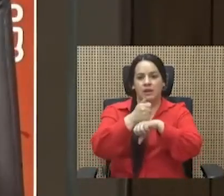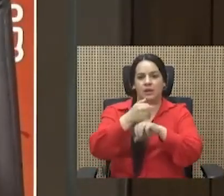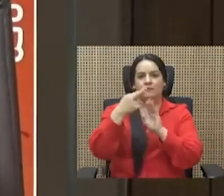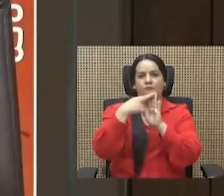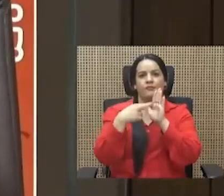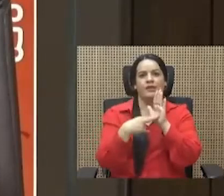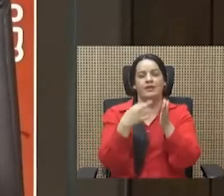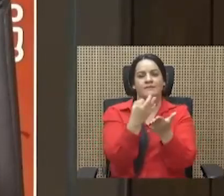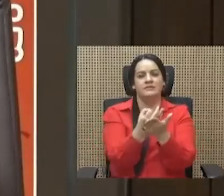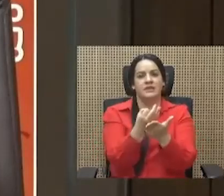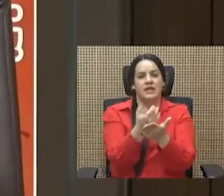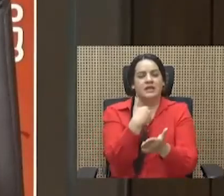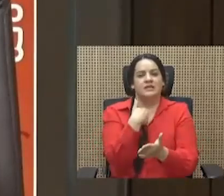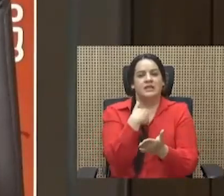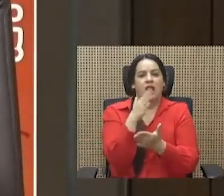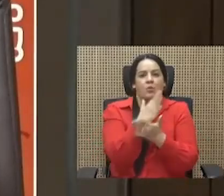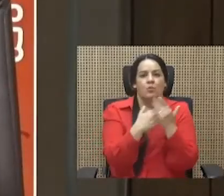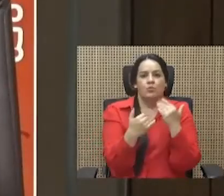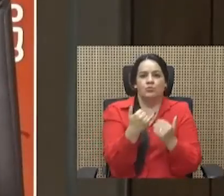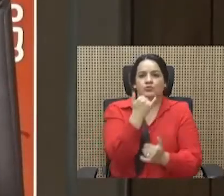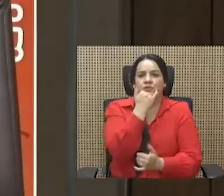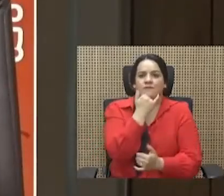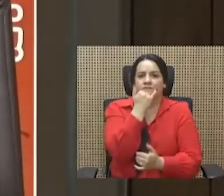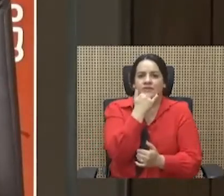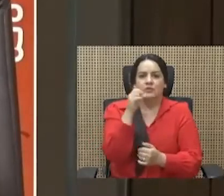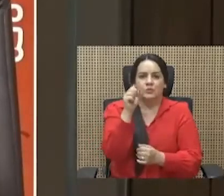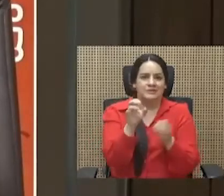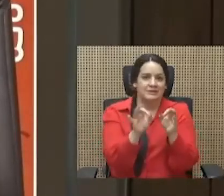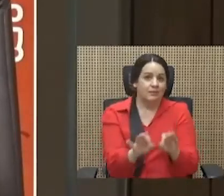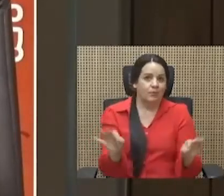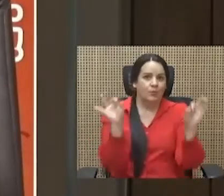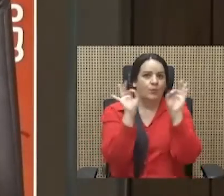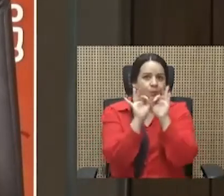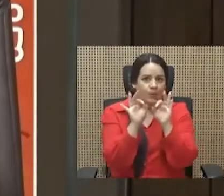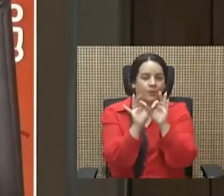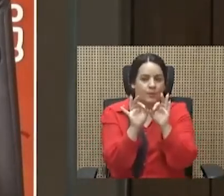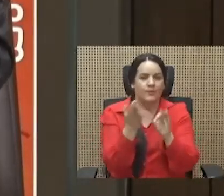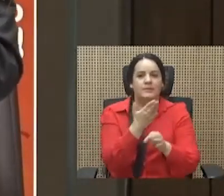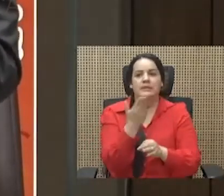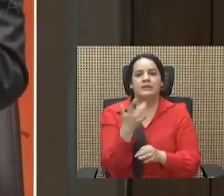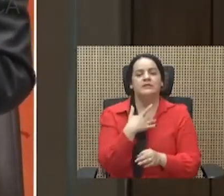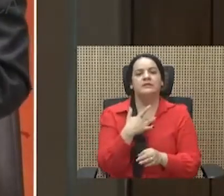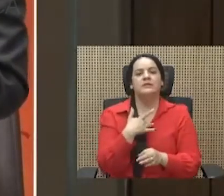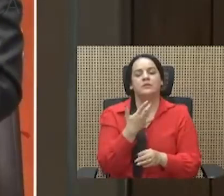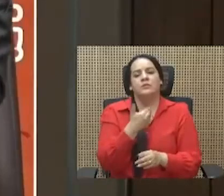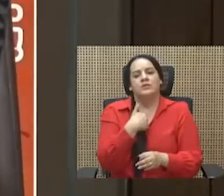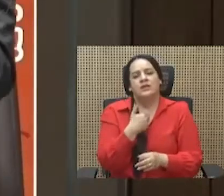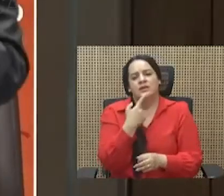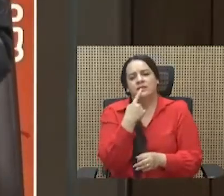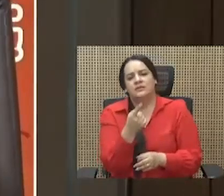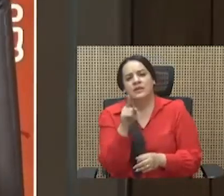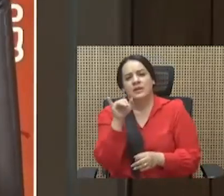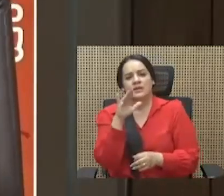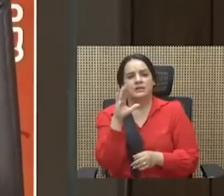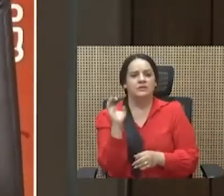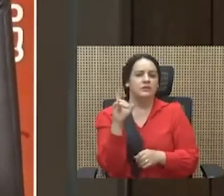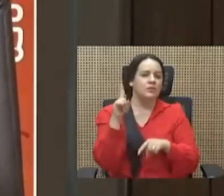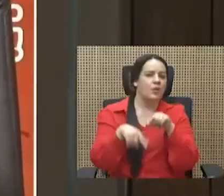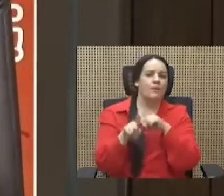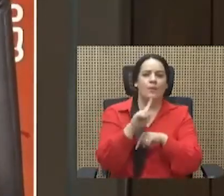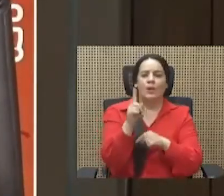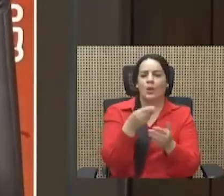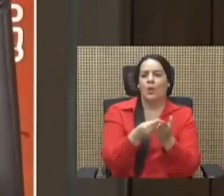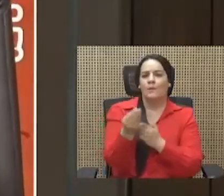algunos defectos importantes. ¿Qué sentido tiene decirle al ICE que no puede comprar búnker para generar